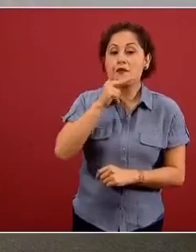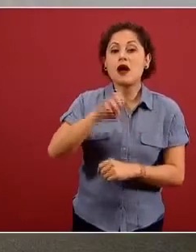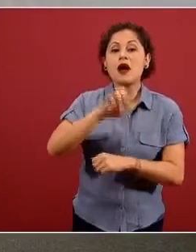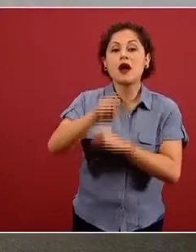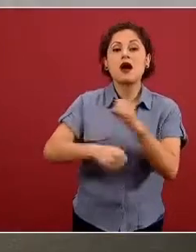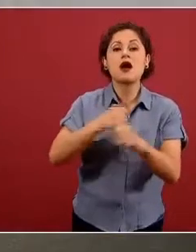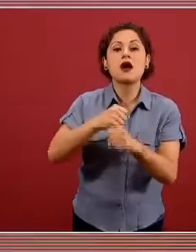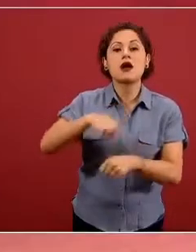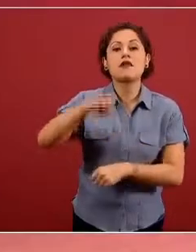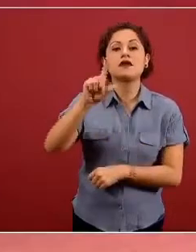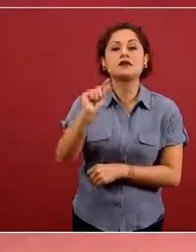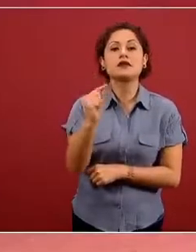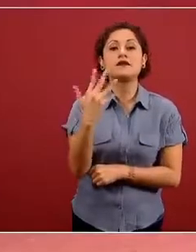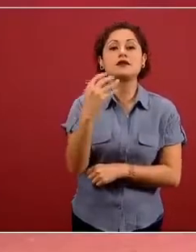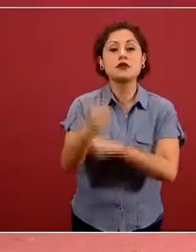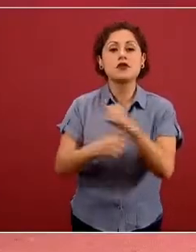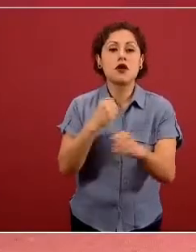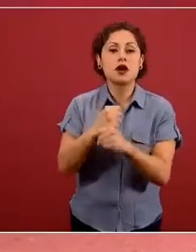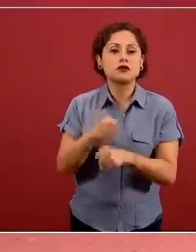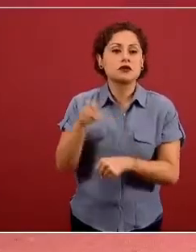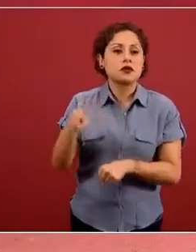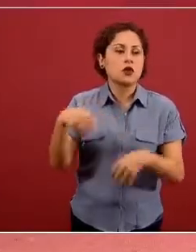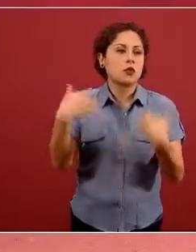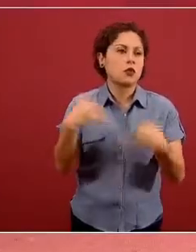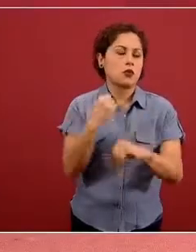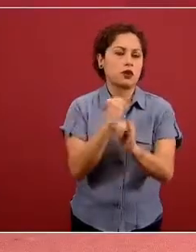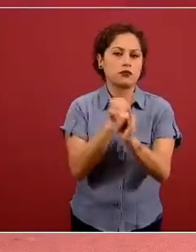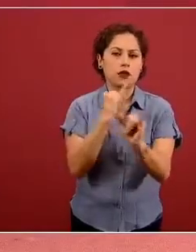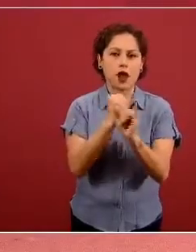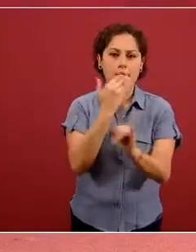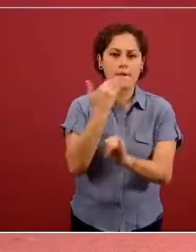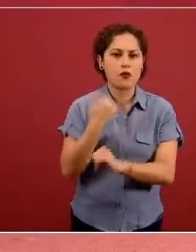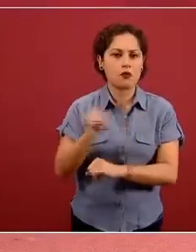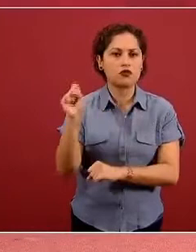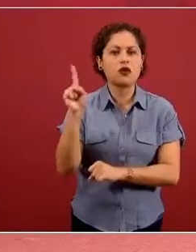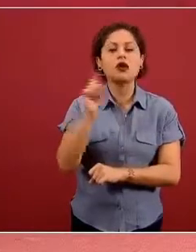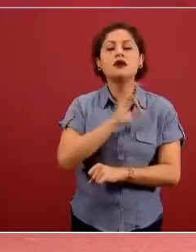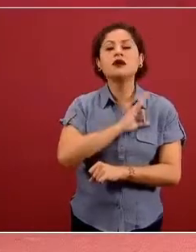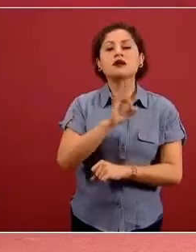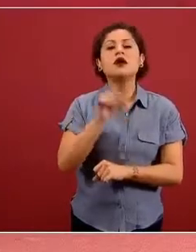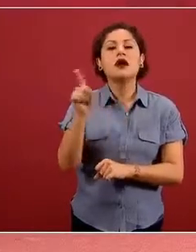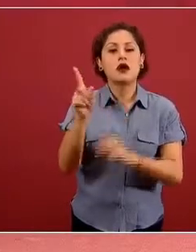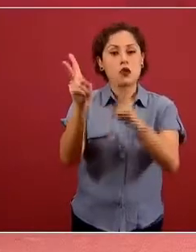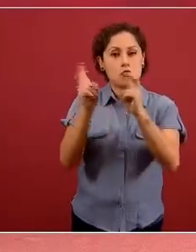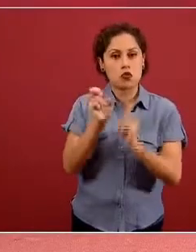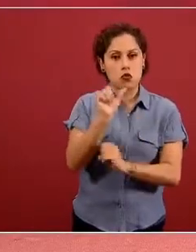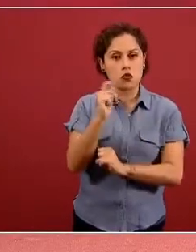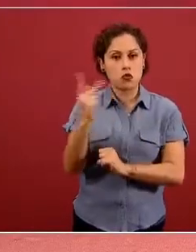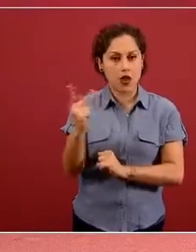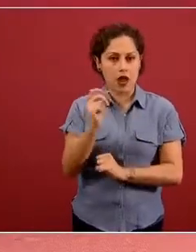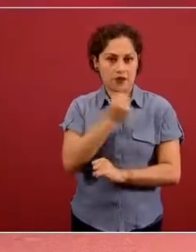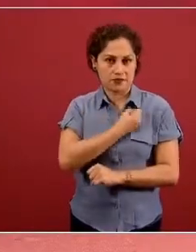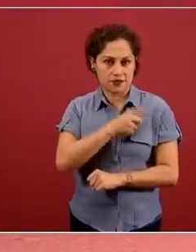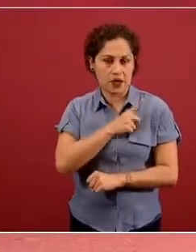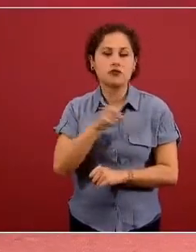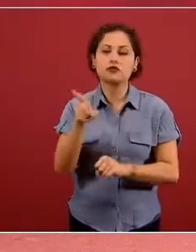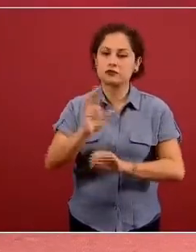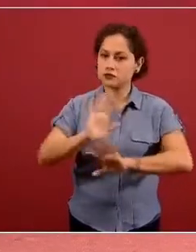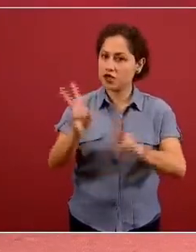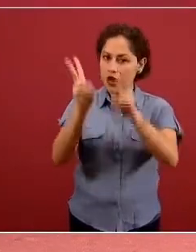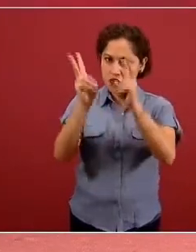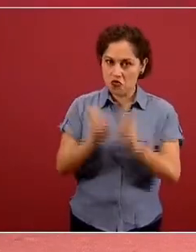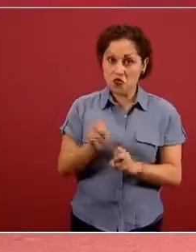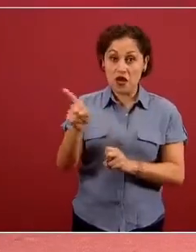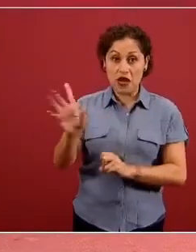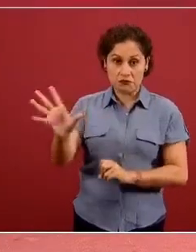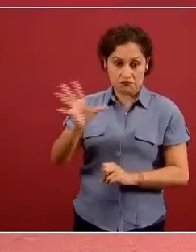75 años que utiliza internet, ya bajó la aplicación y ya me